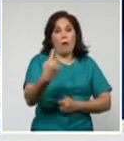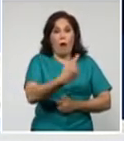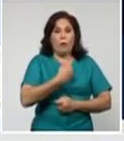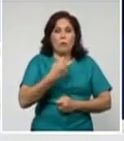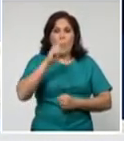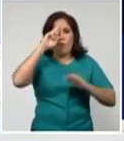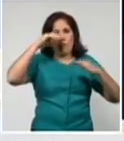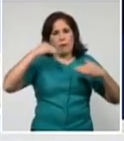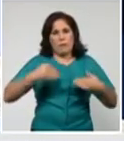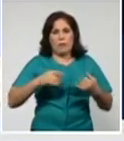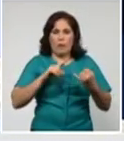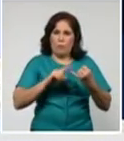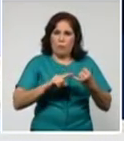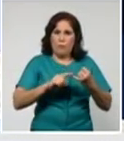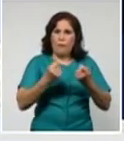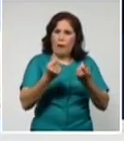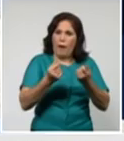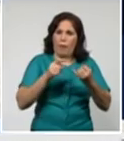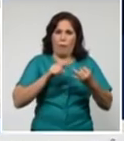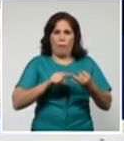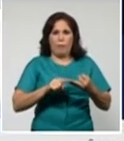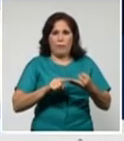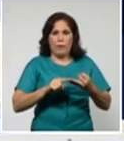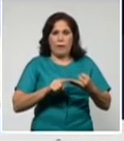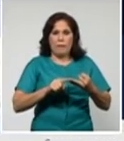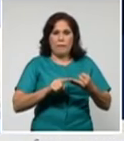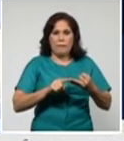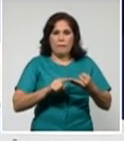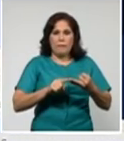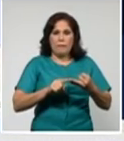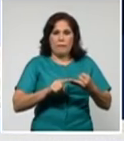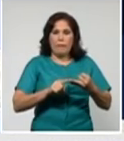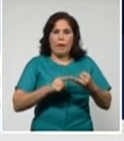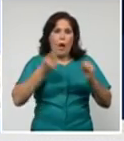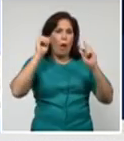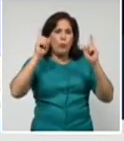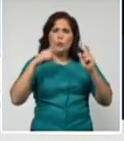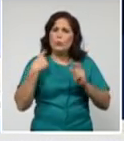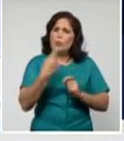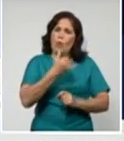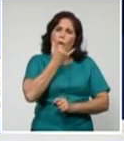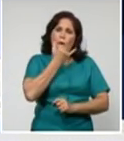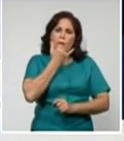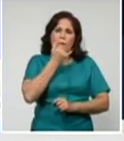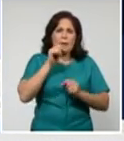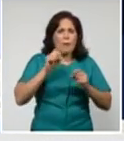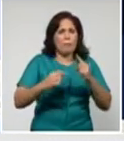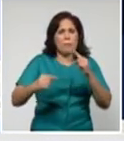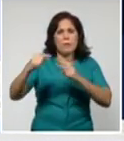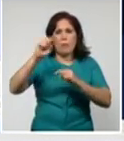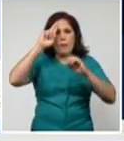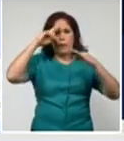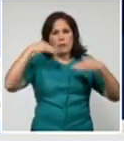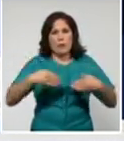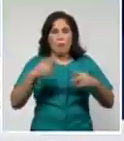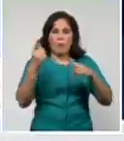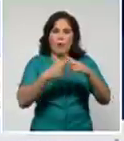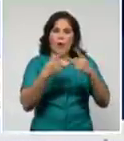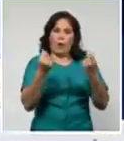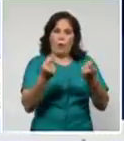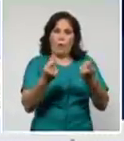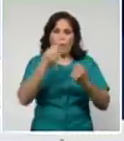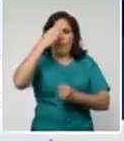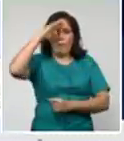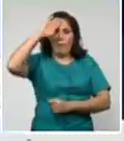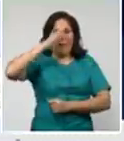salud, la economía, la política, todo, pero sobre todo la salud y la economía de